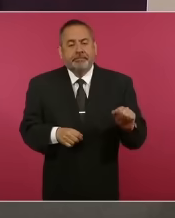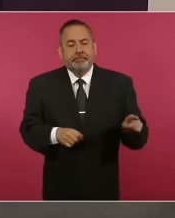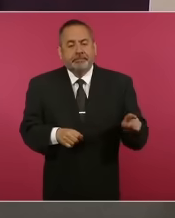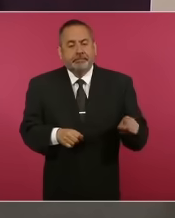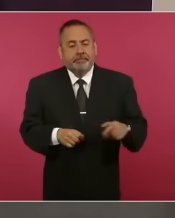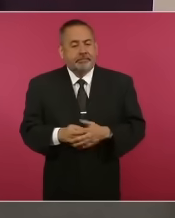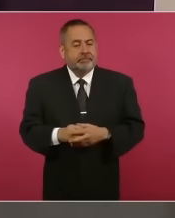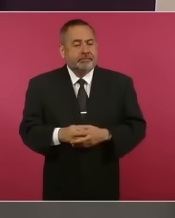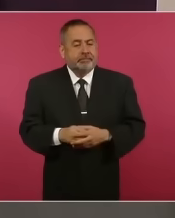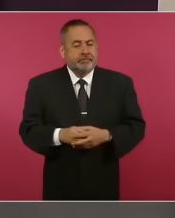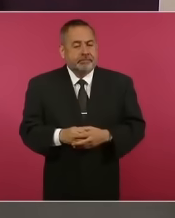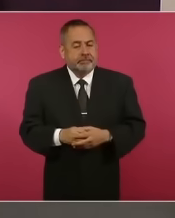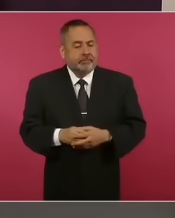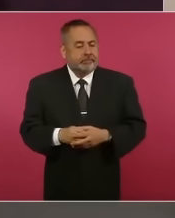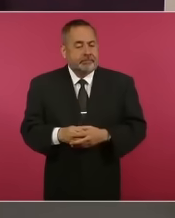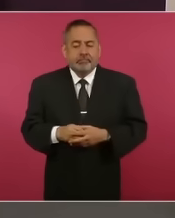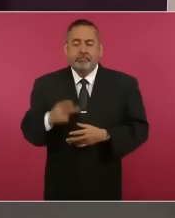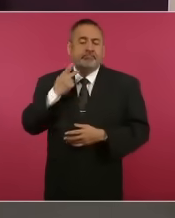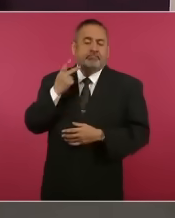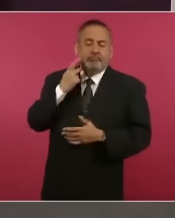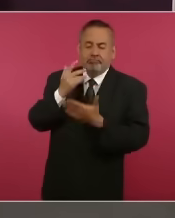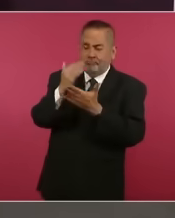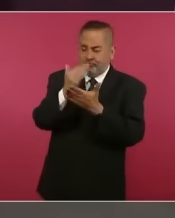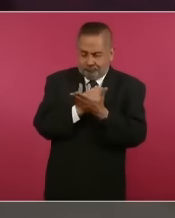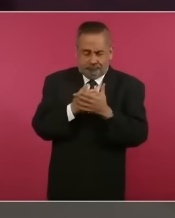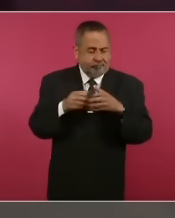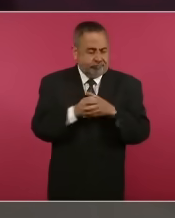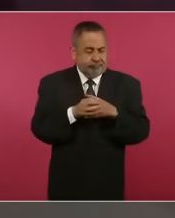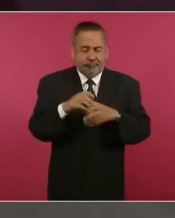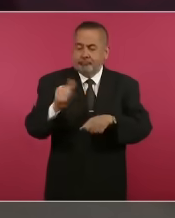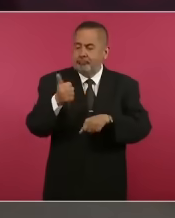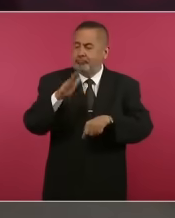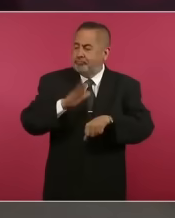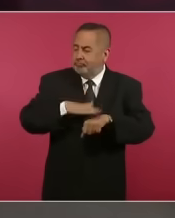menos política y más administración.